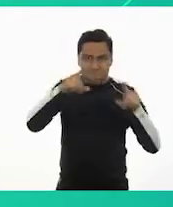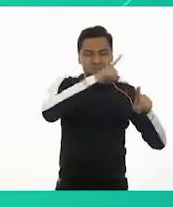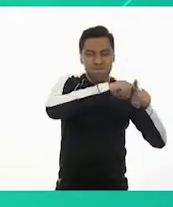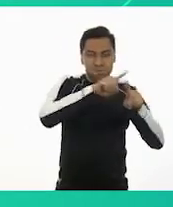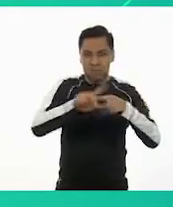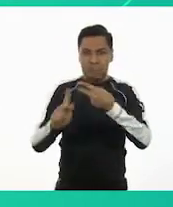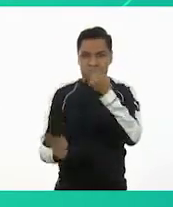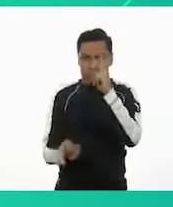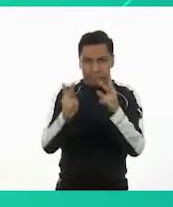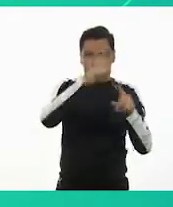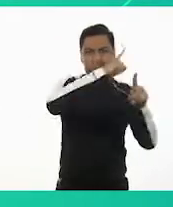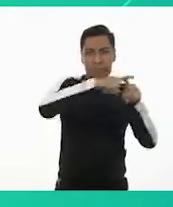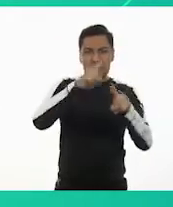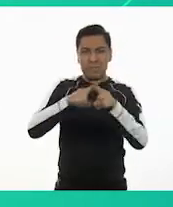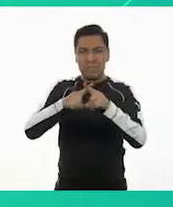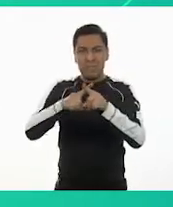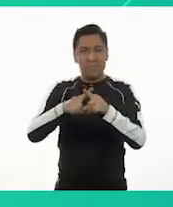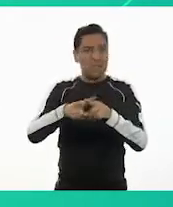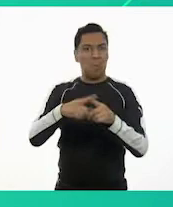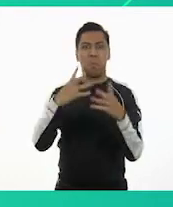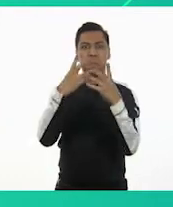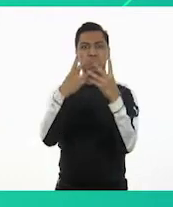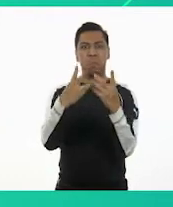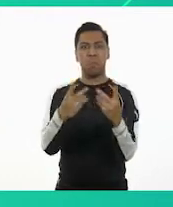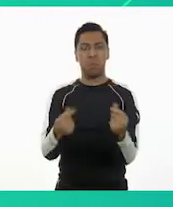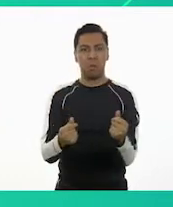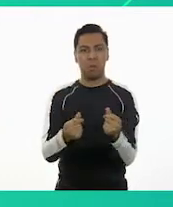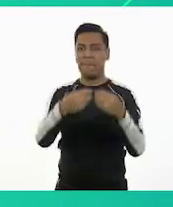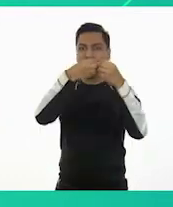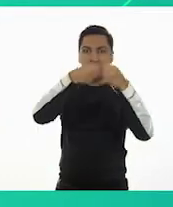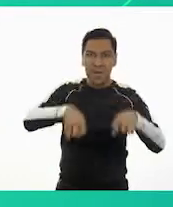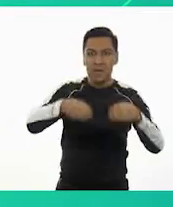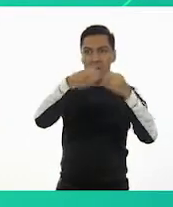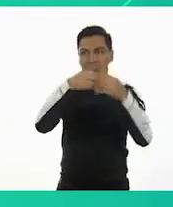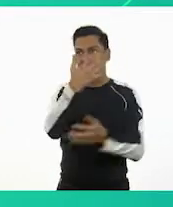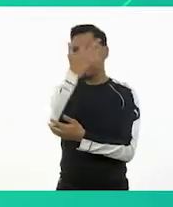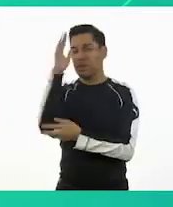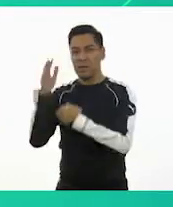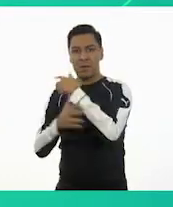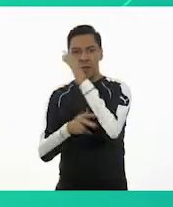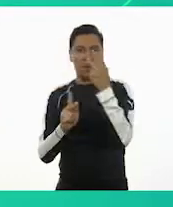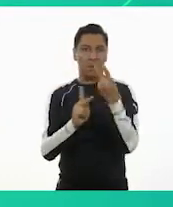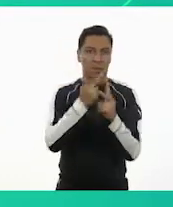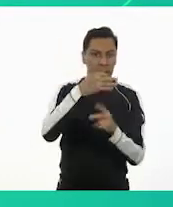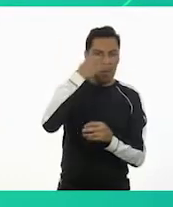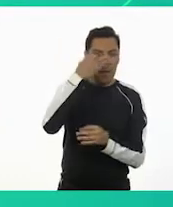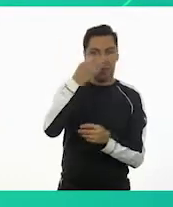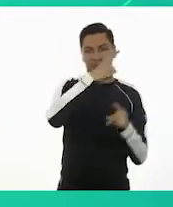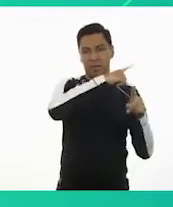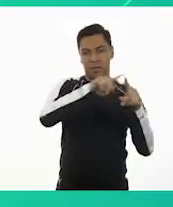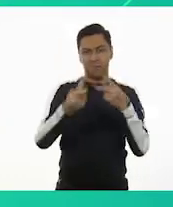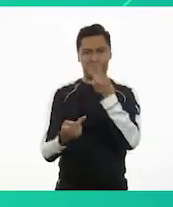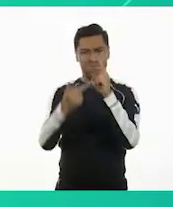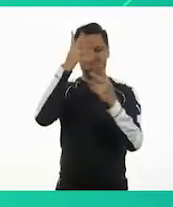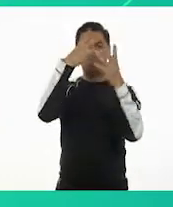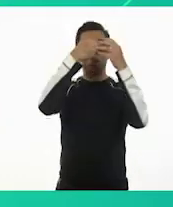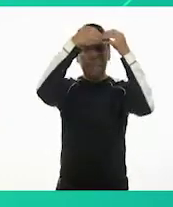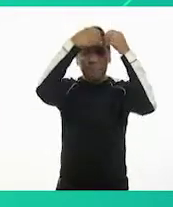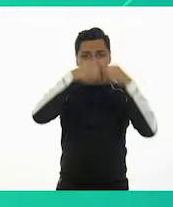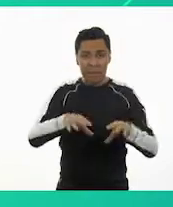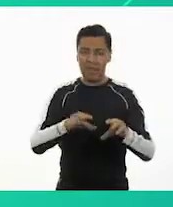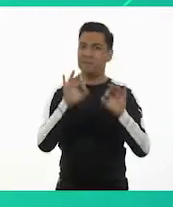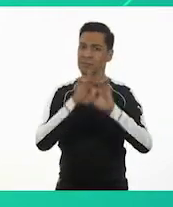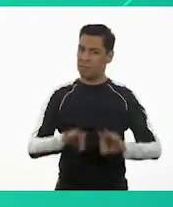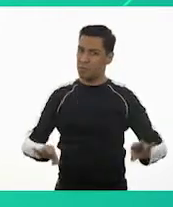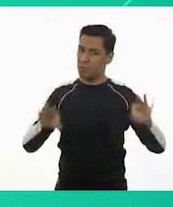esta recuperación, por lo que perderíamos especies de flora presentes en los bosques. Es por esto la importancia de